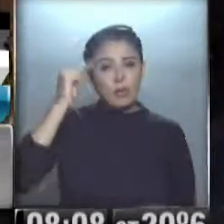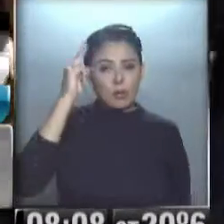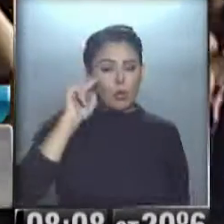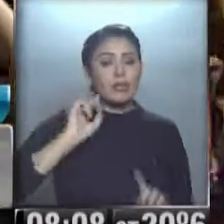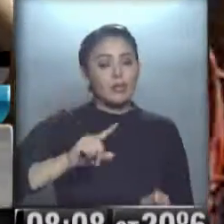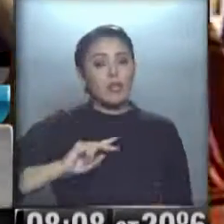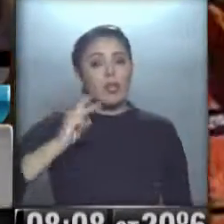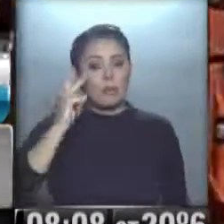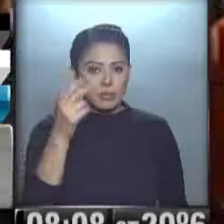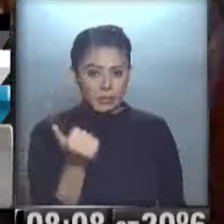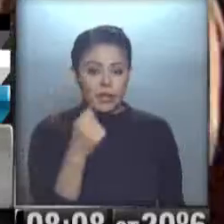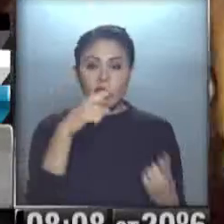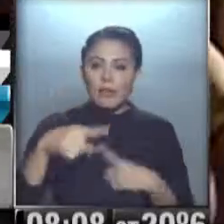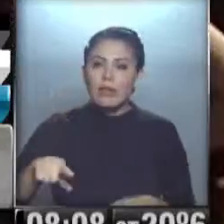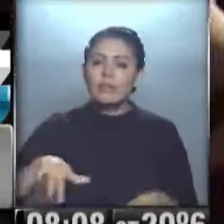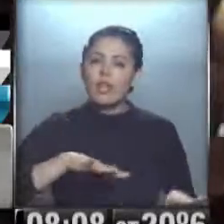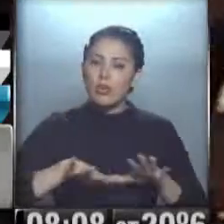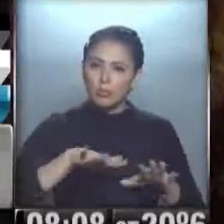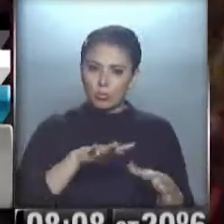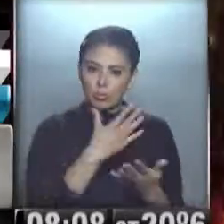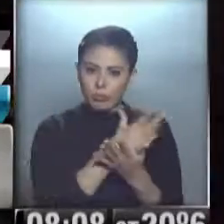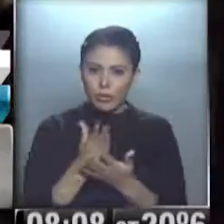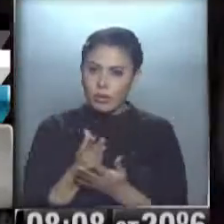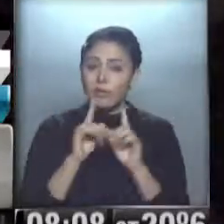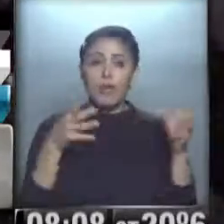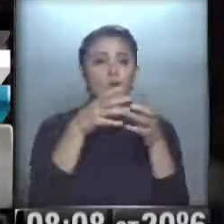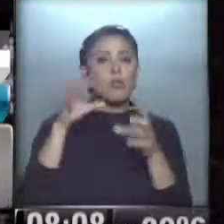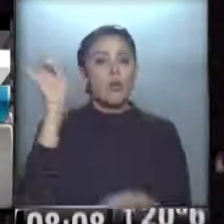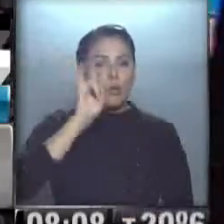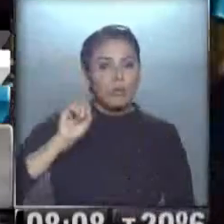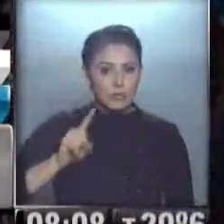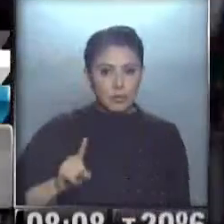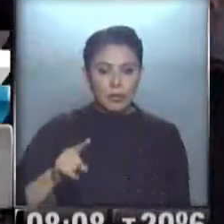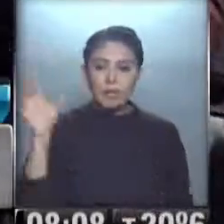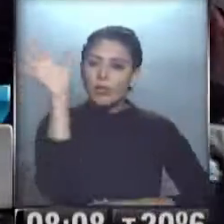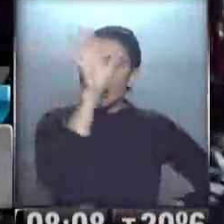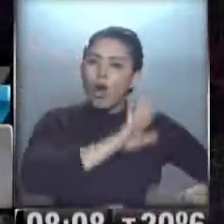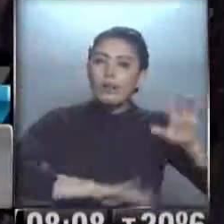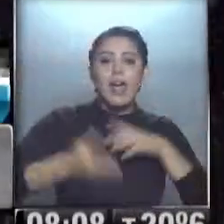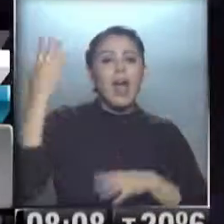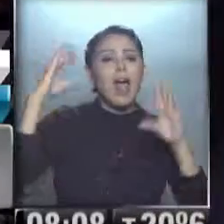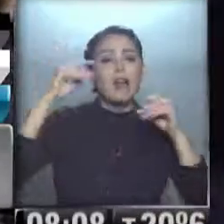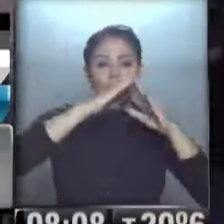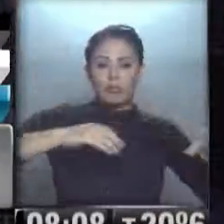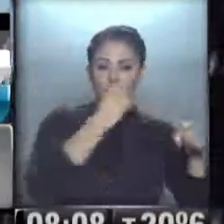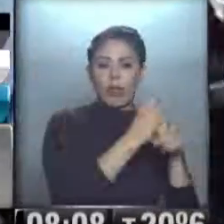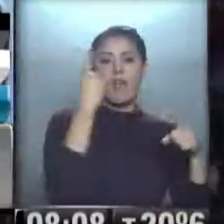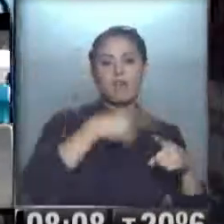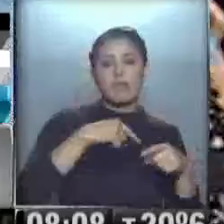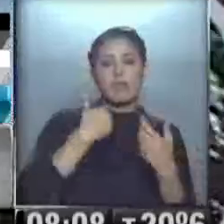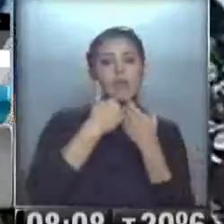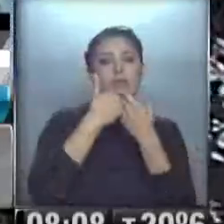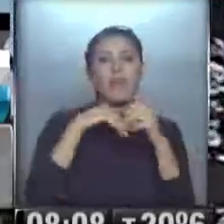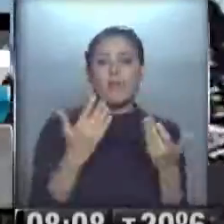2006 distintos sectores de la fuga y agrupaciones universitaria es organizar una noche un acampe y festival por la democratización